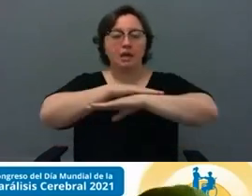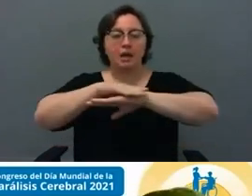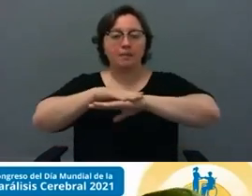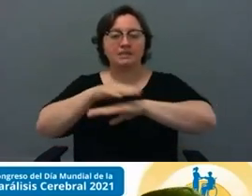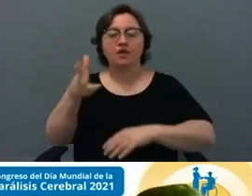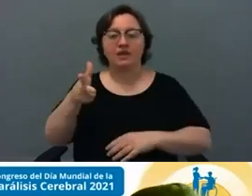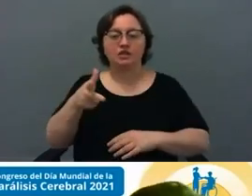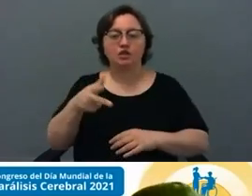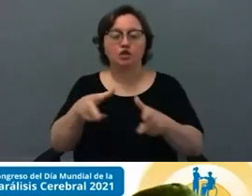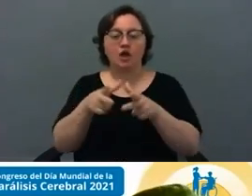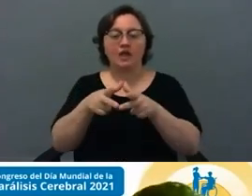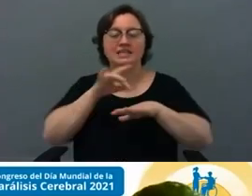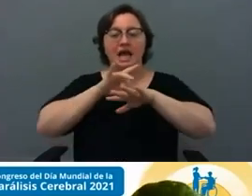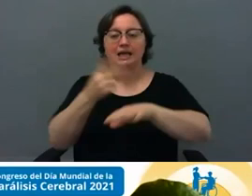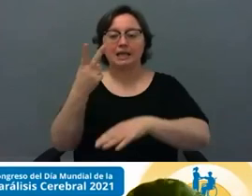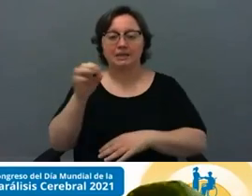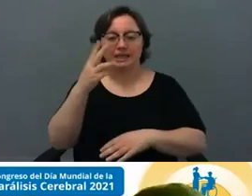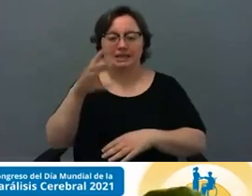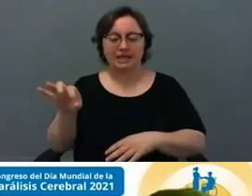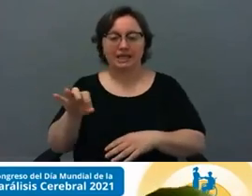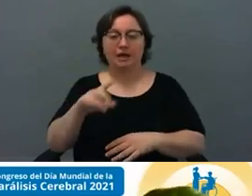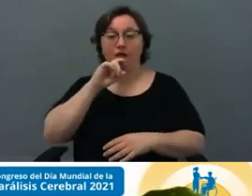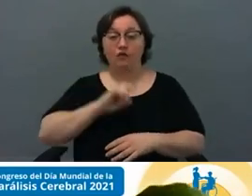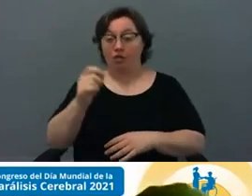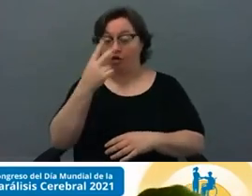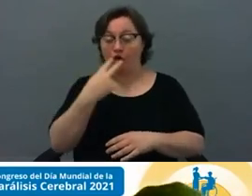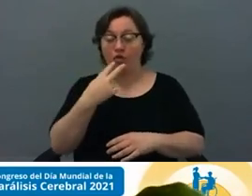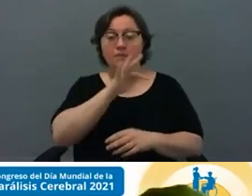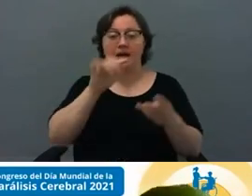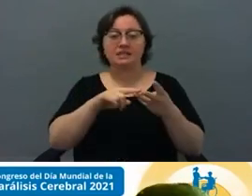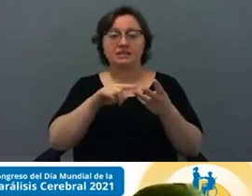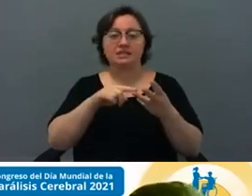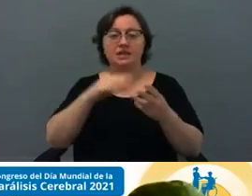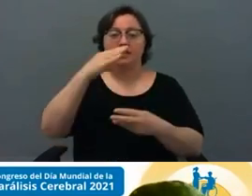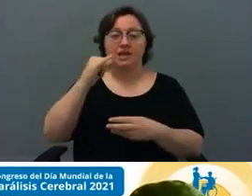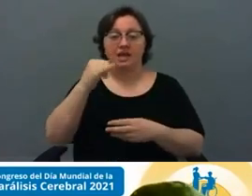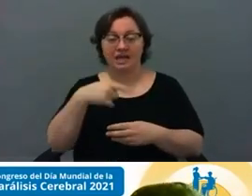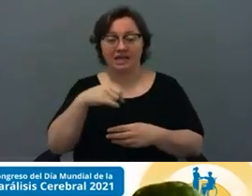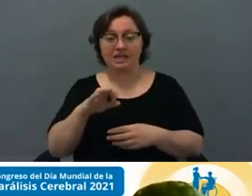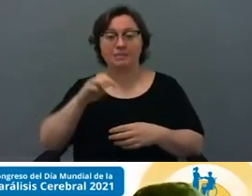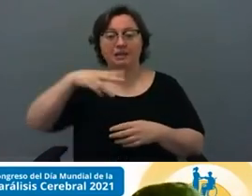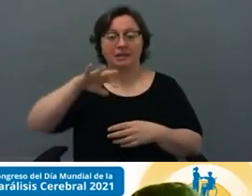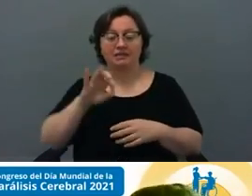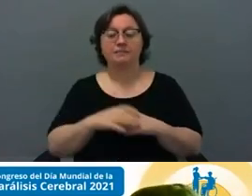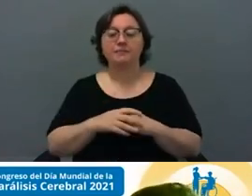Derechos Sociales y Agenda 2030, de Fundación 11, de CGI y de MERZ.